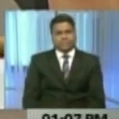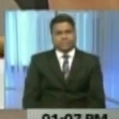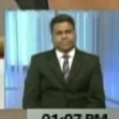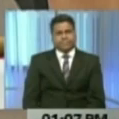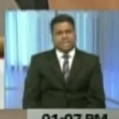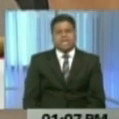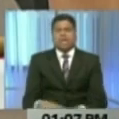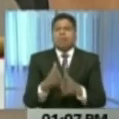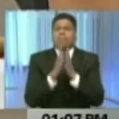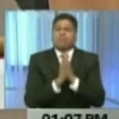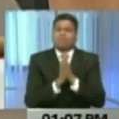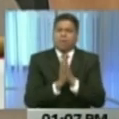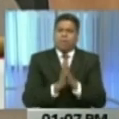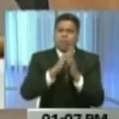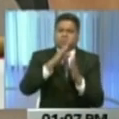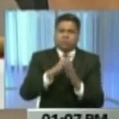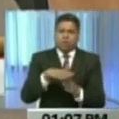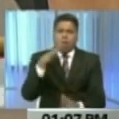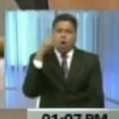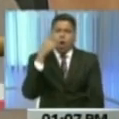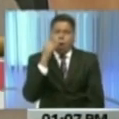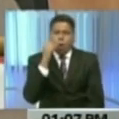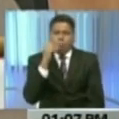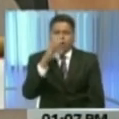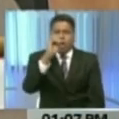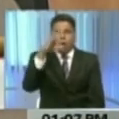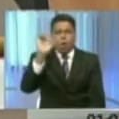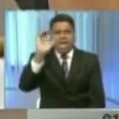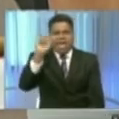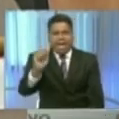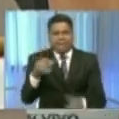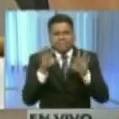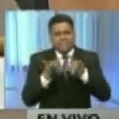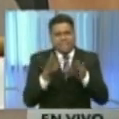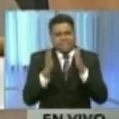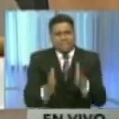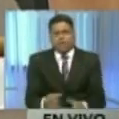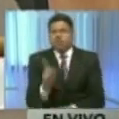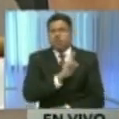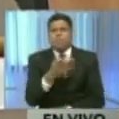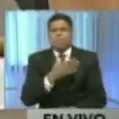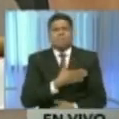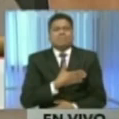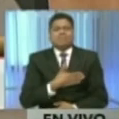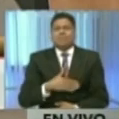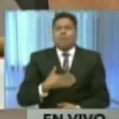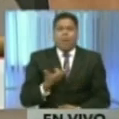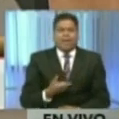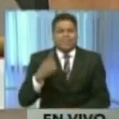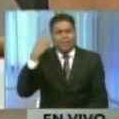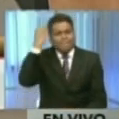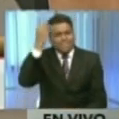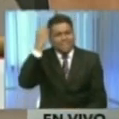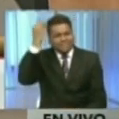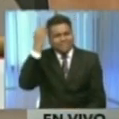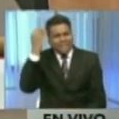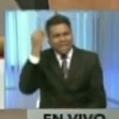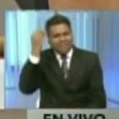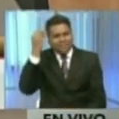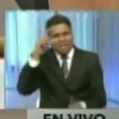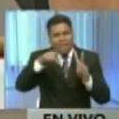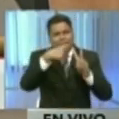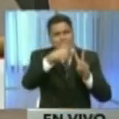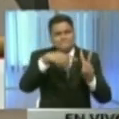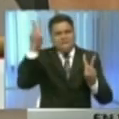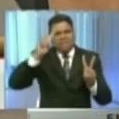Señor Almagro, usted no puede decir, hacer, pensar nada sobre Venezuela. Usted está incapacitado, usted